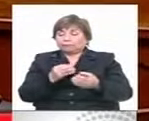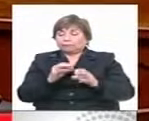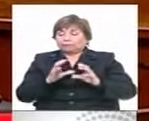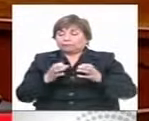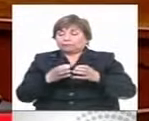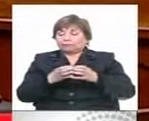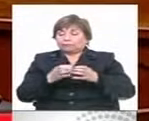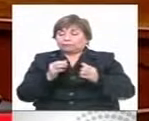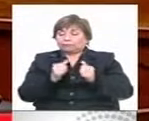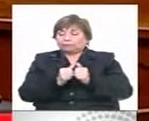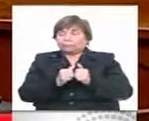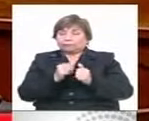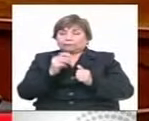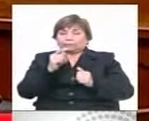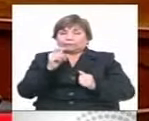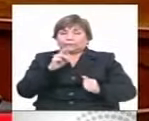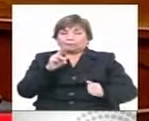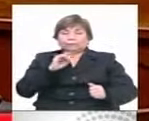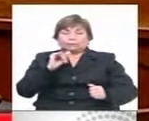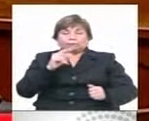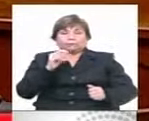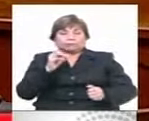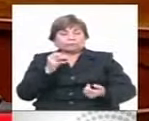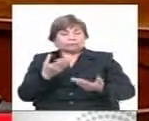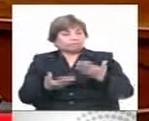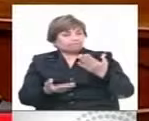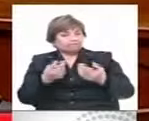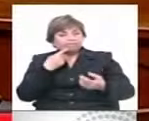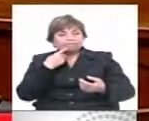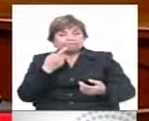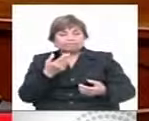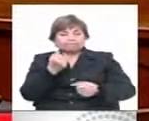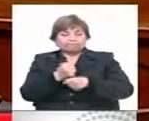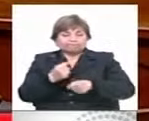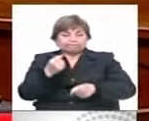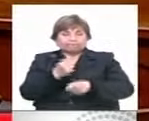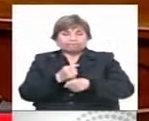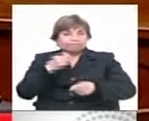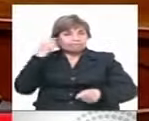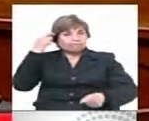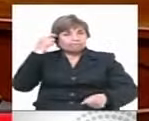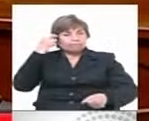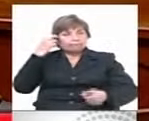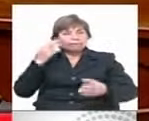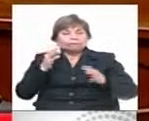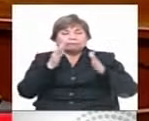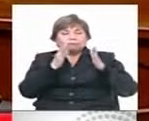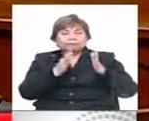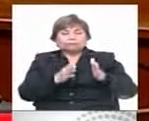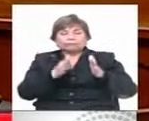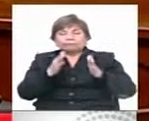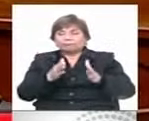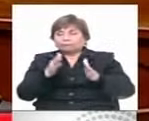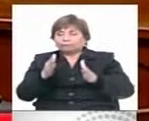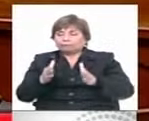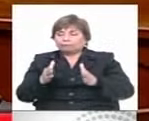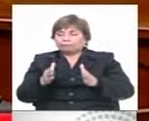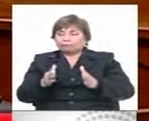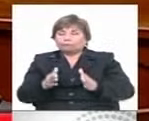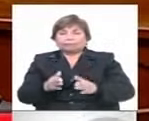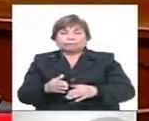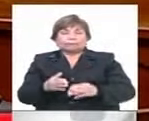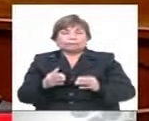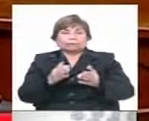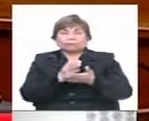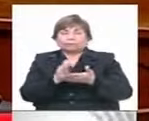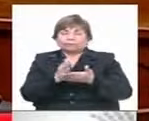del ordenamiento territorial, nos encontramos también trabajando la Política Nacional de Ordenamiento Territorial con la